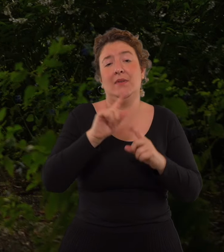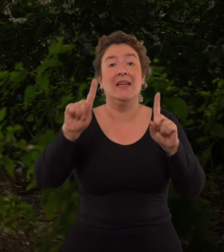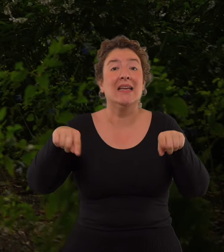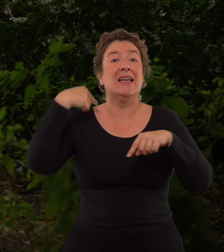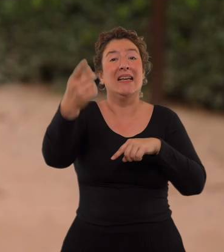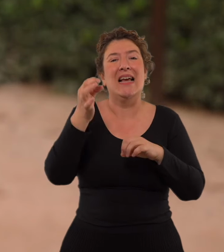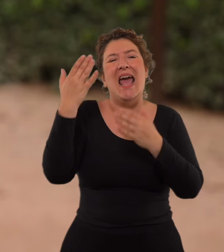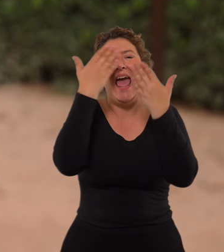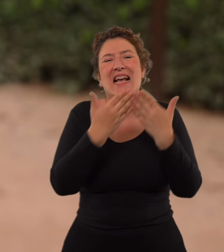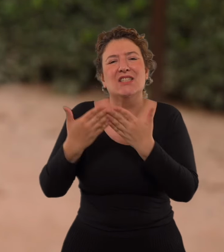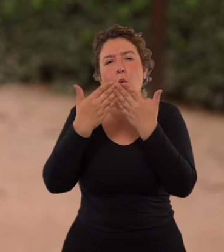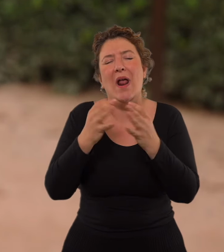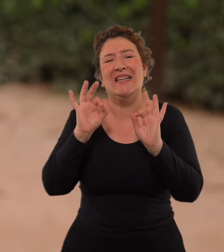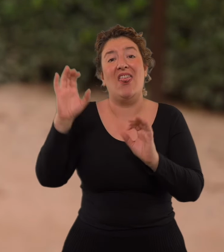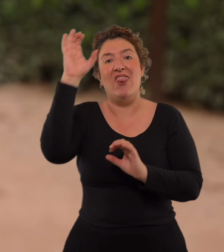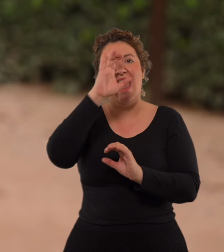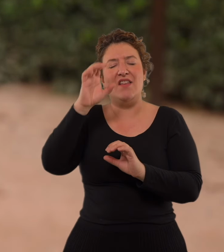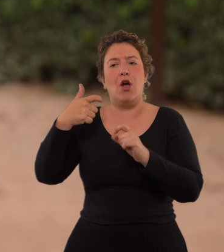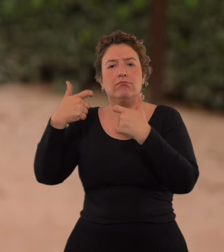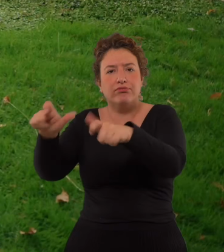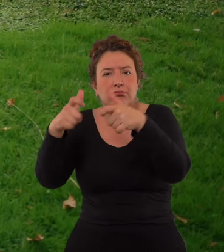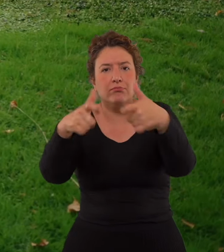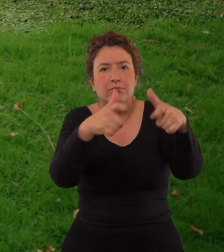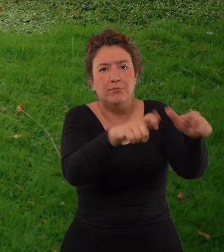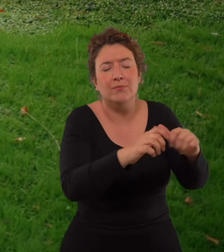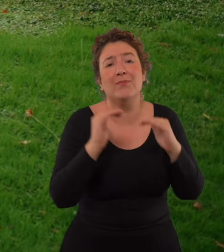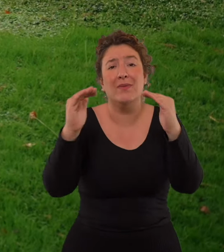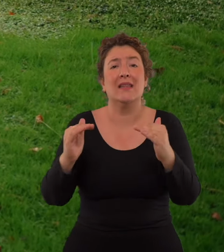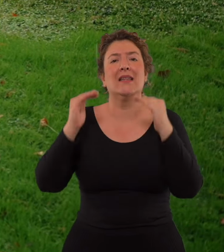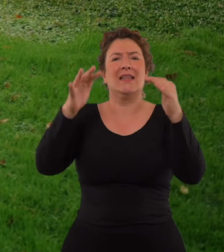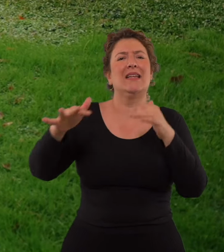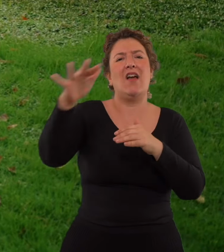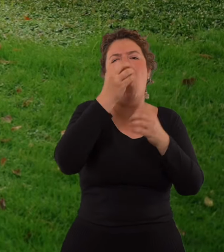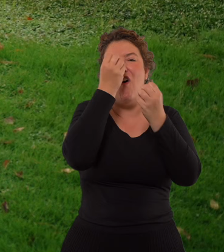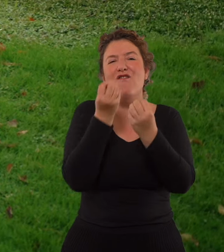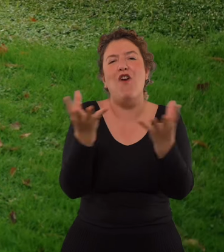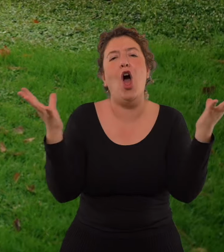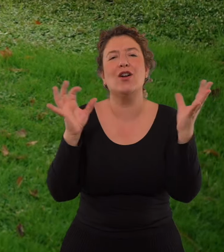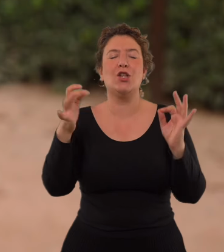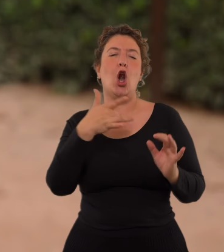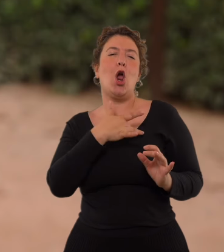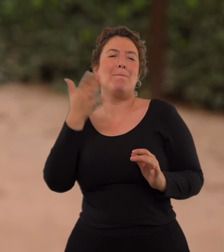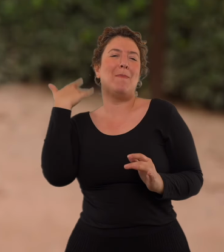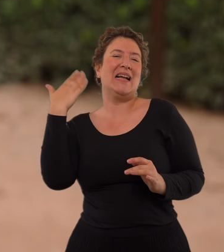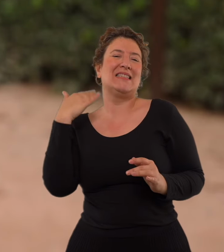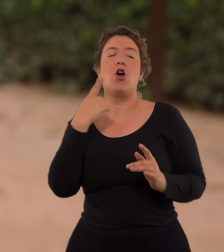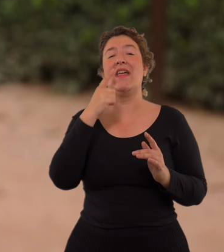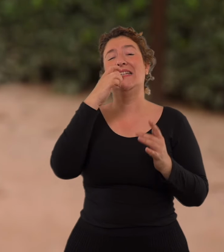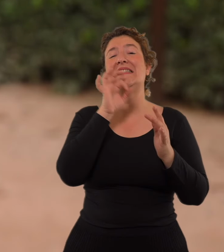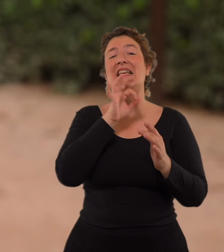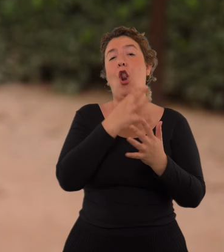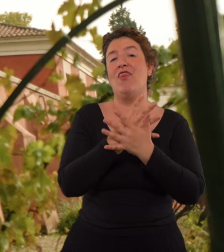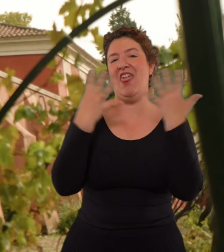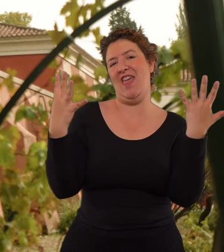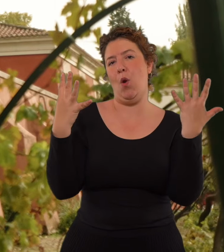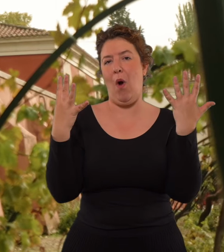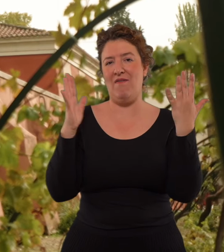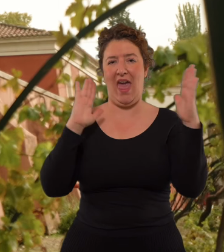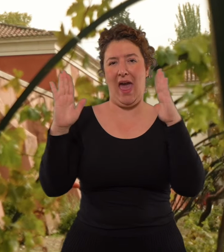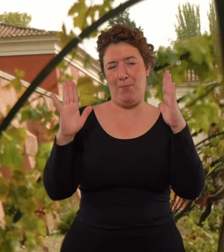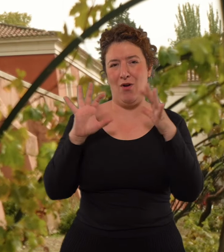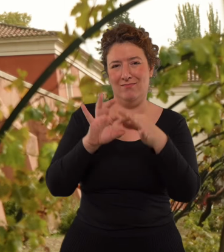una ordenación según criterios científicos; el plano de la flor, un jardín con diseño romántico isabelino del siglo XIX;